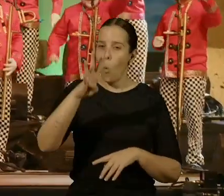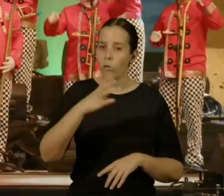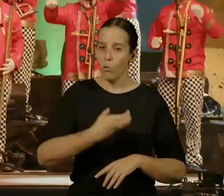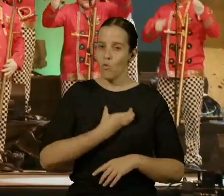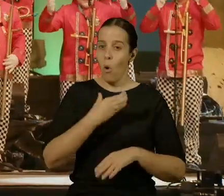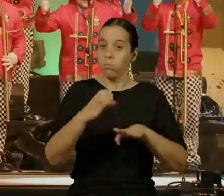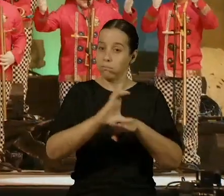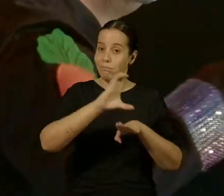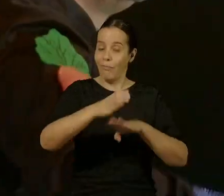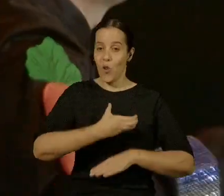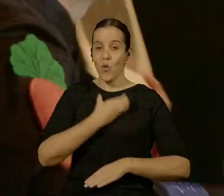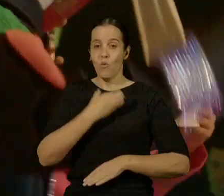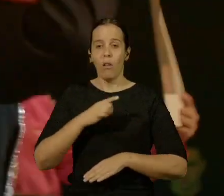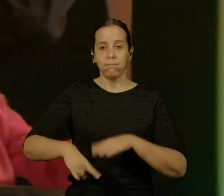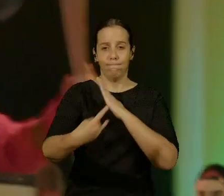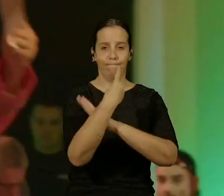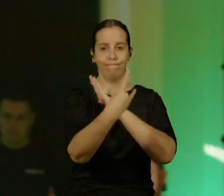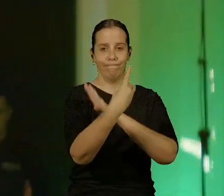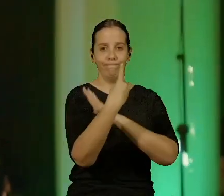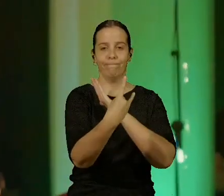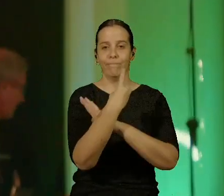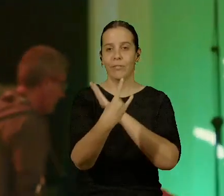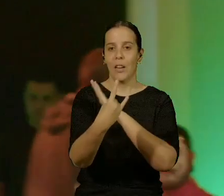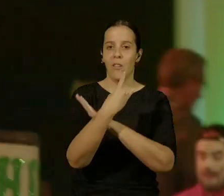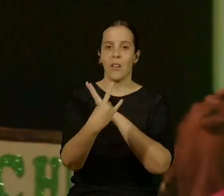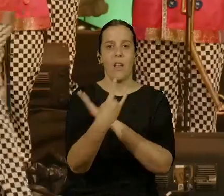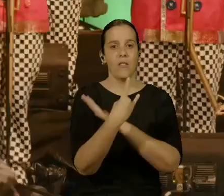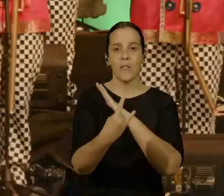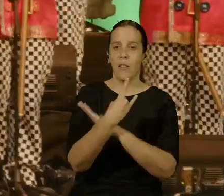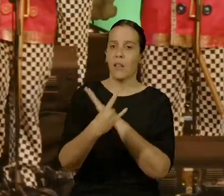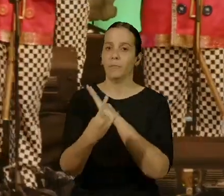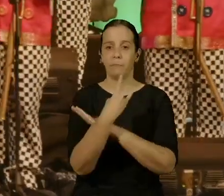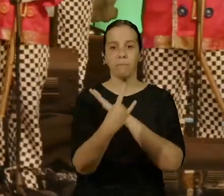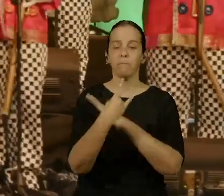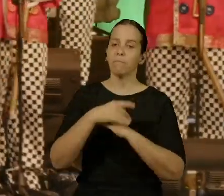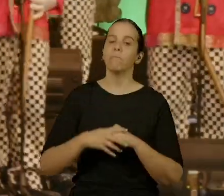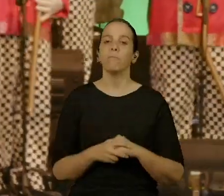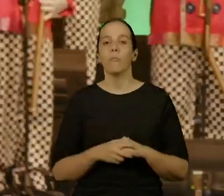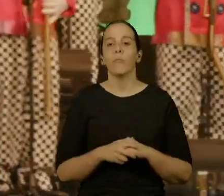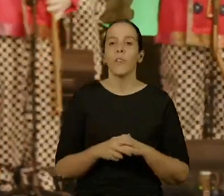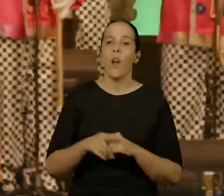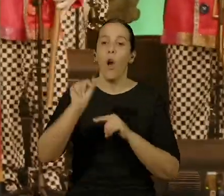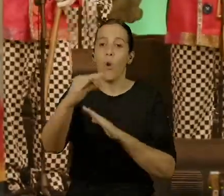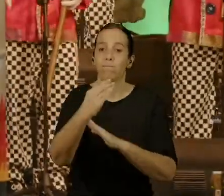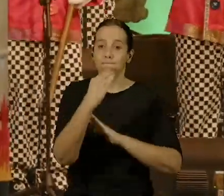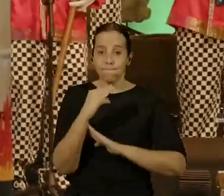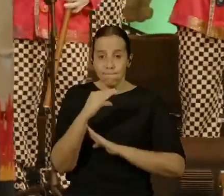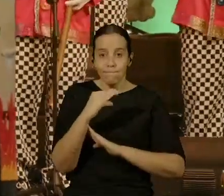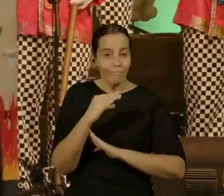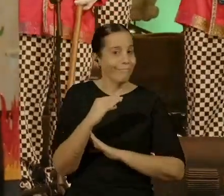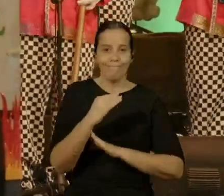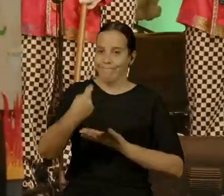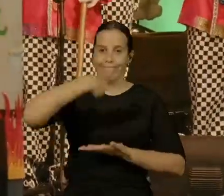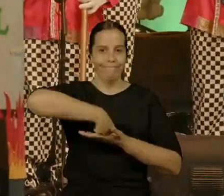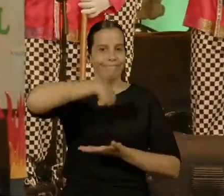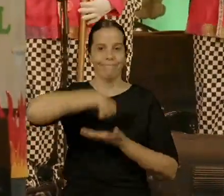concejal y no vino a engañar, que el cuadro baila una pieza. La subvención no la